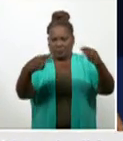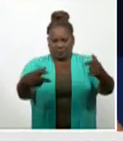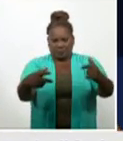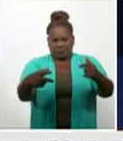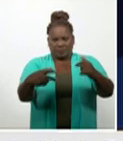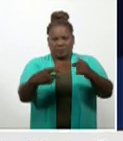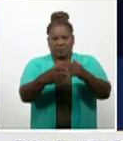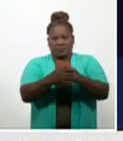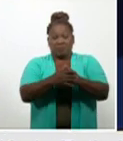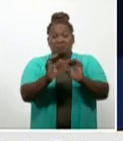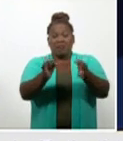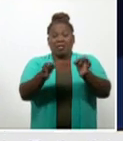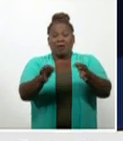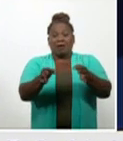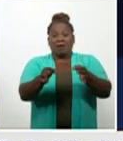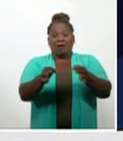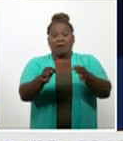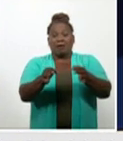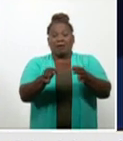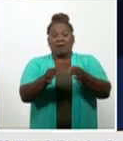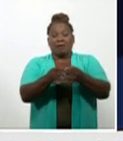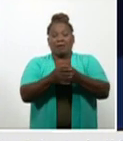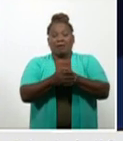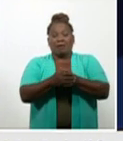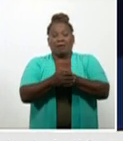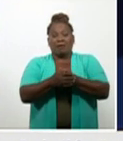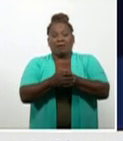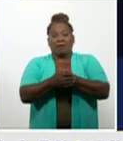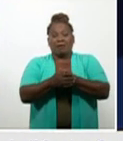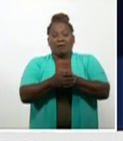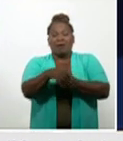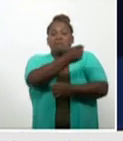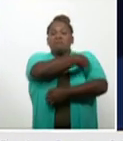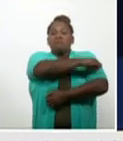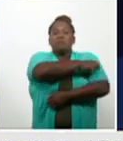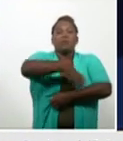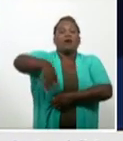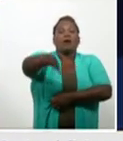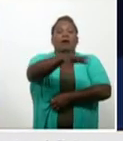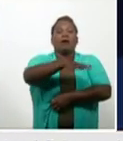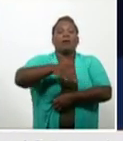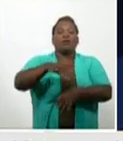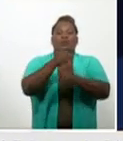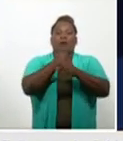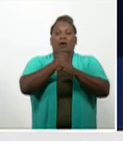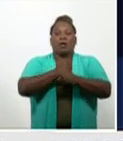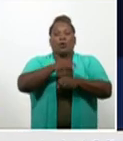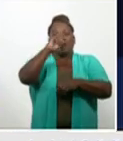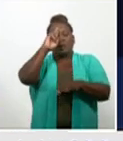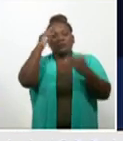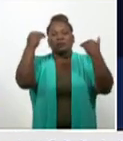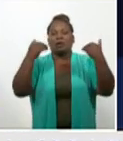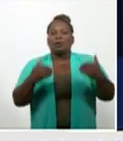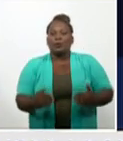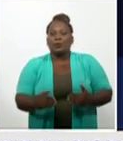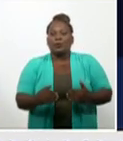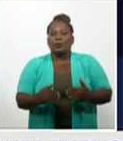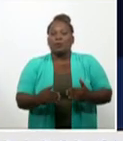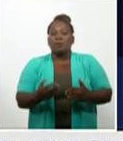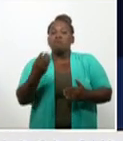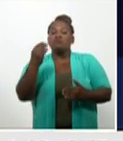porque es verdad que a todos, a la población y a los trabajadores de salud y a muchos organismos,